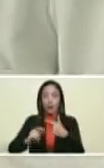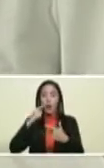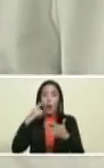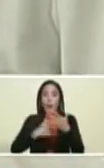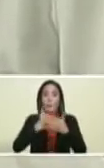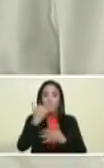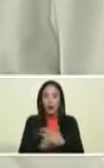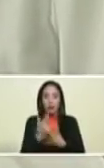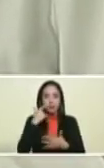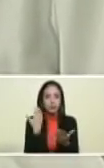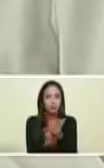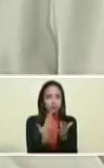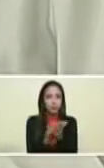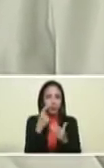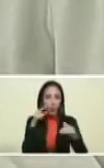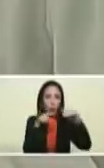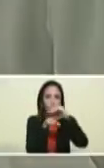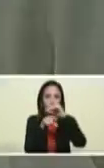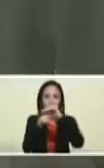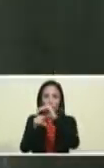ustedes, este plan